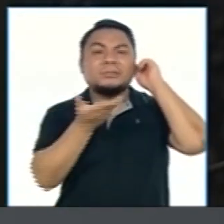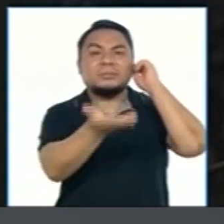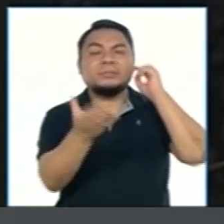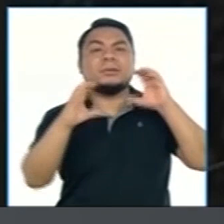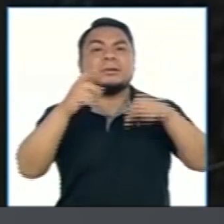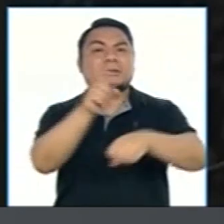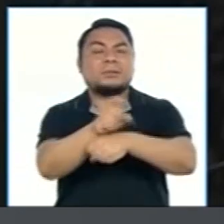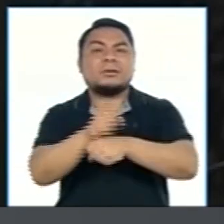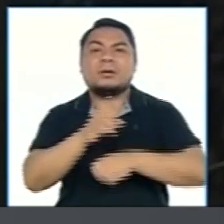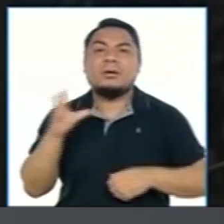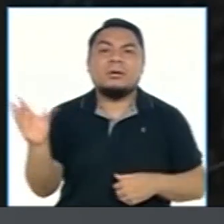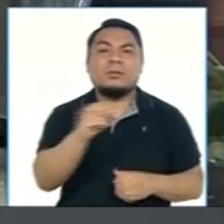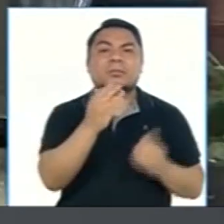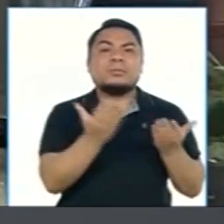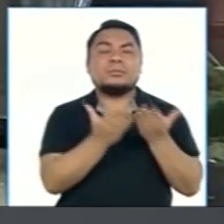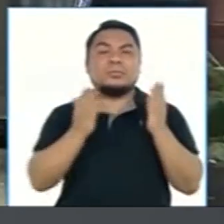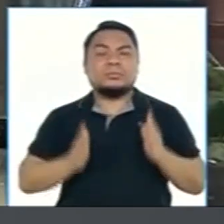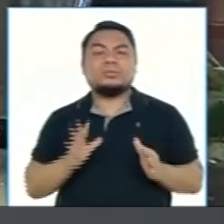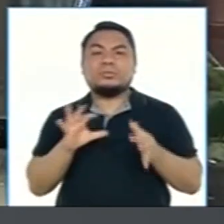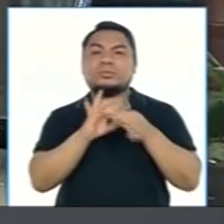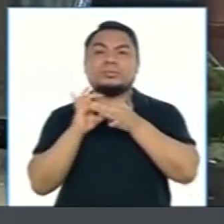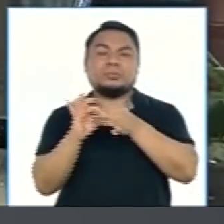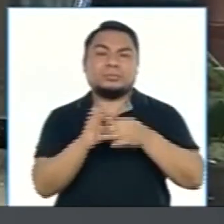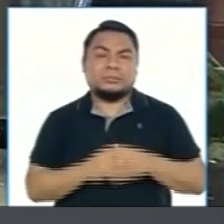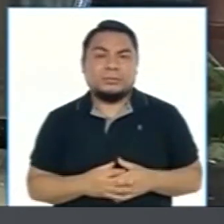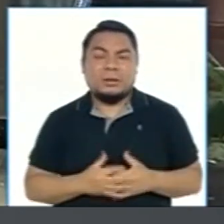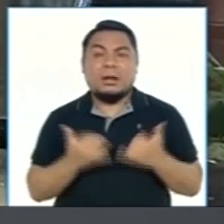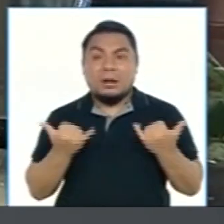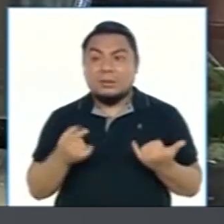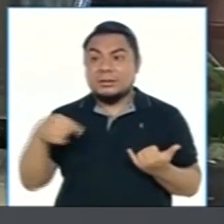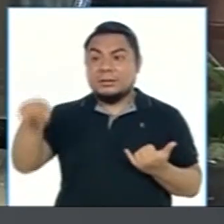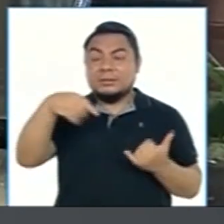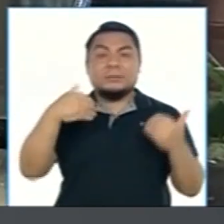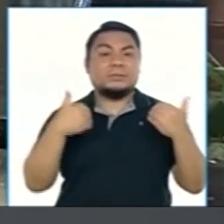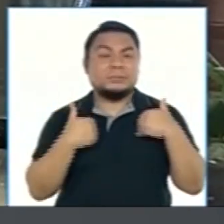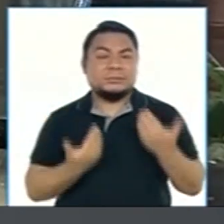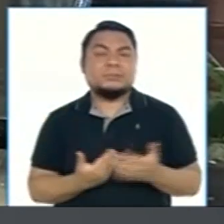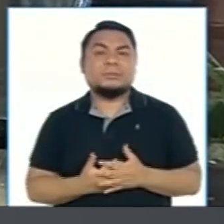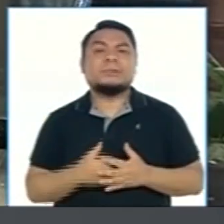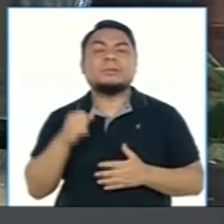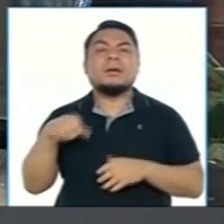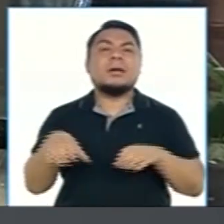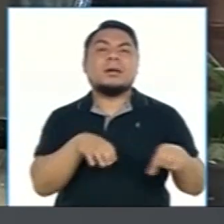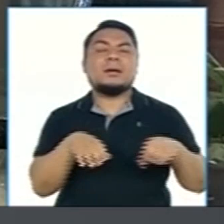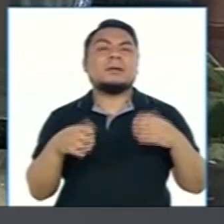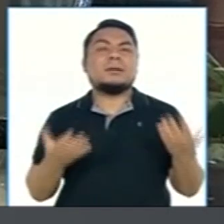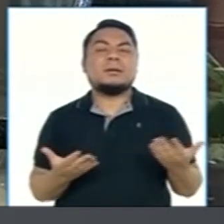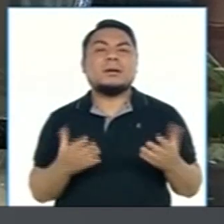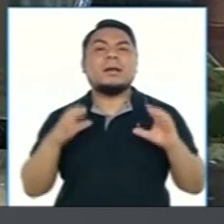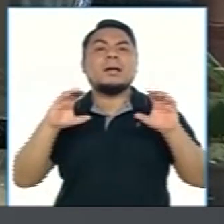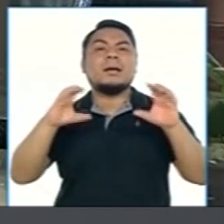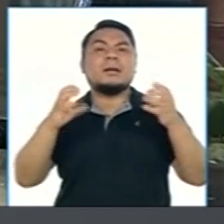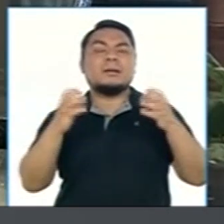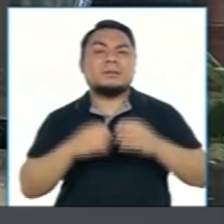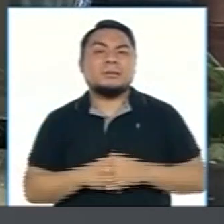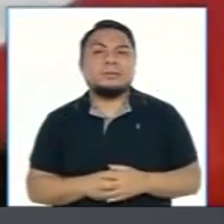clase a todos los alumnos en su conjunto. Ahora tienen que incluso estar haciendo